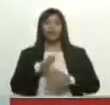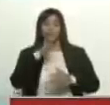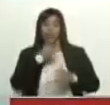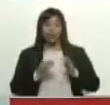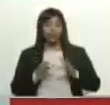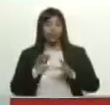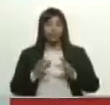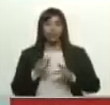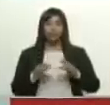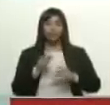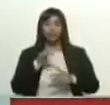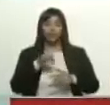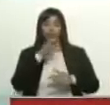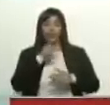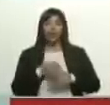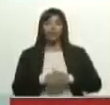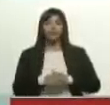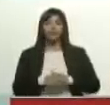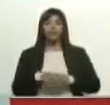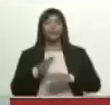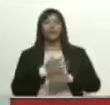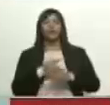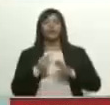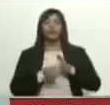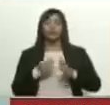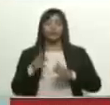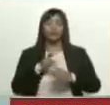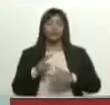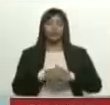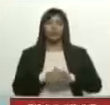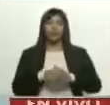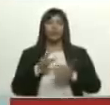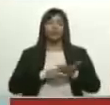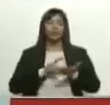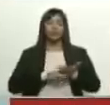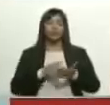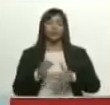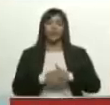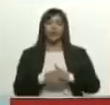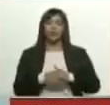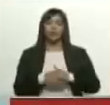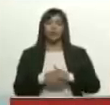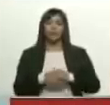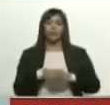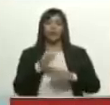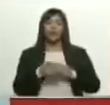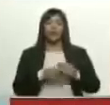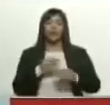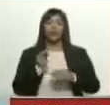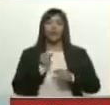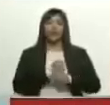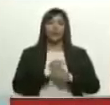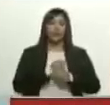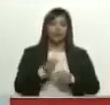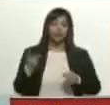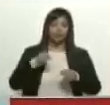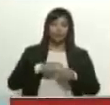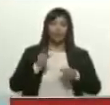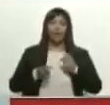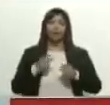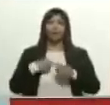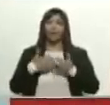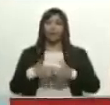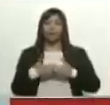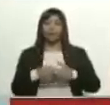aparecen registrados ante el Instituto Venezolano del Seguro Social como trabajadores adscritos a alguna